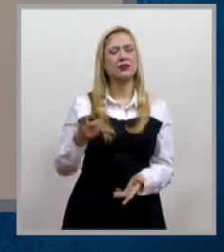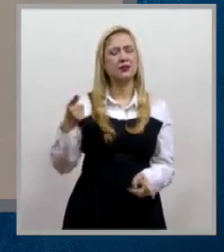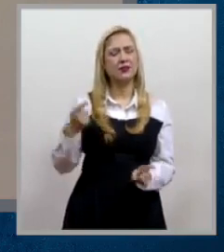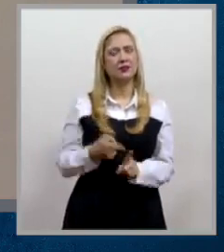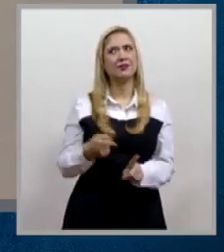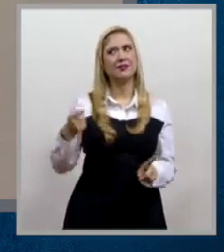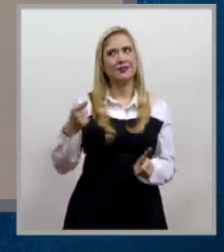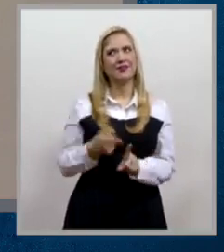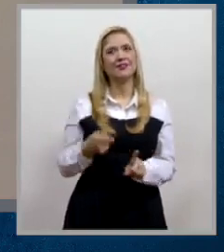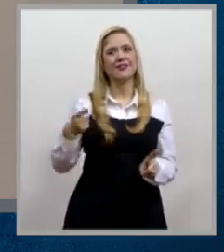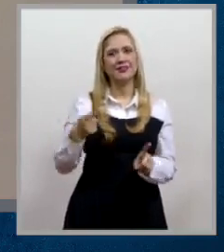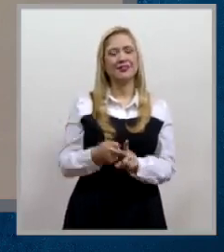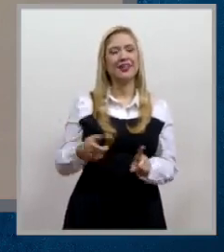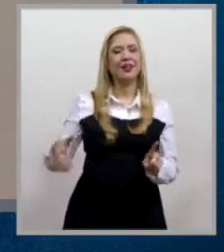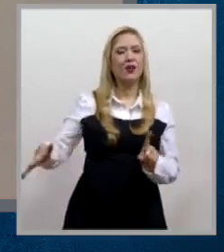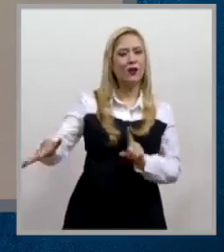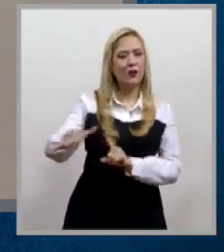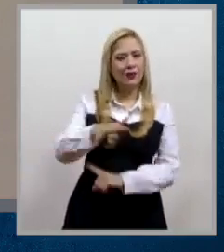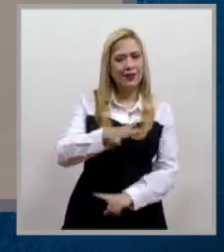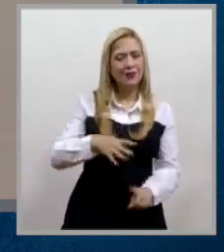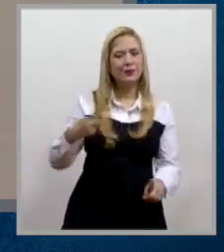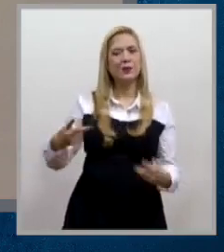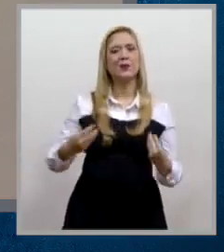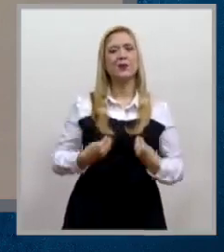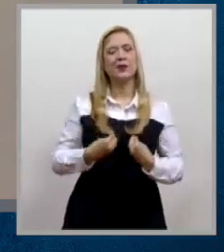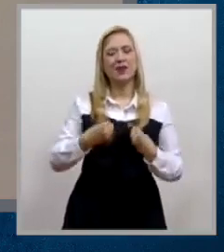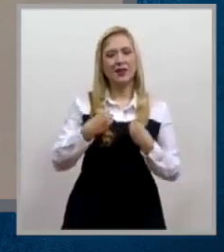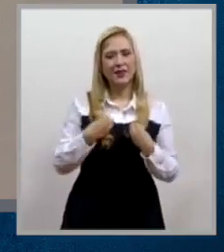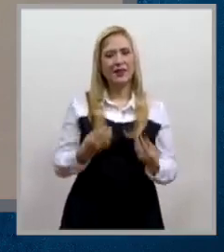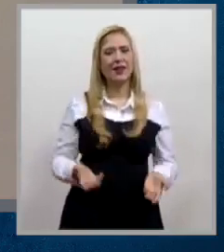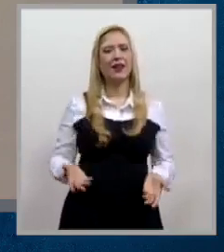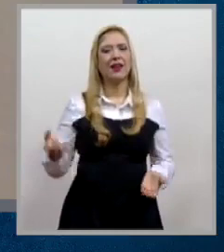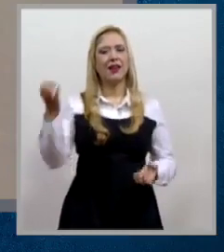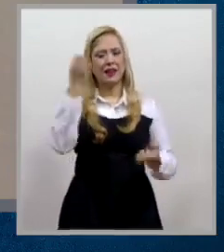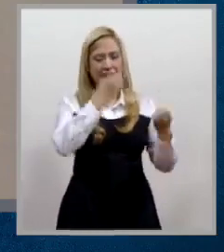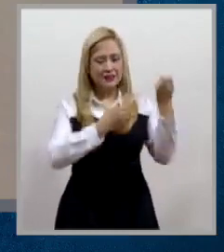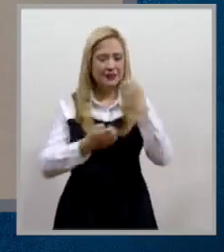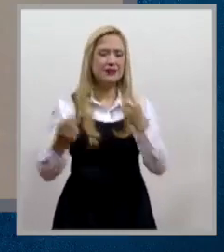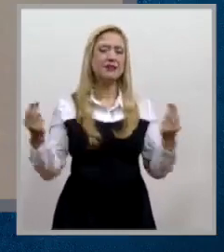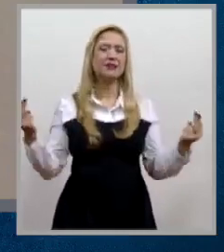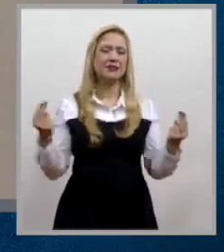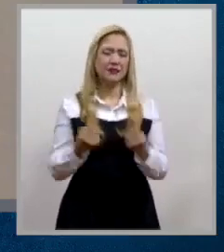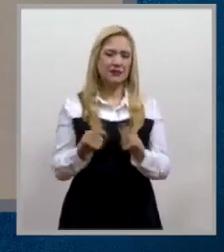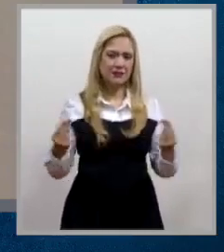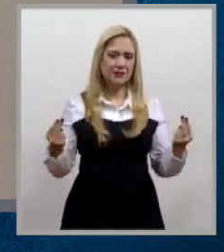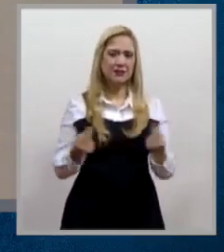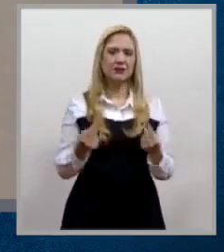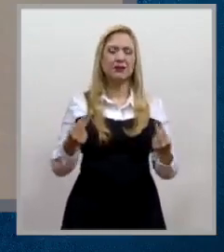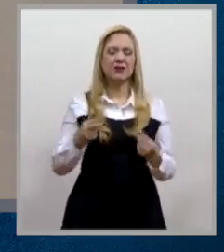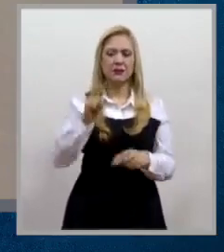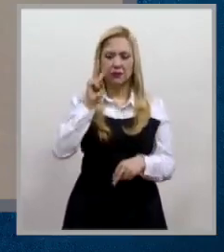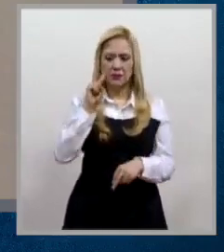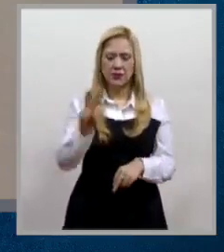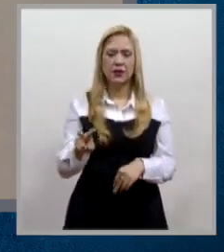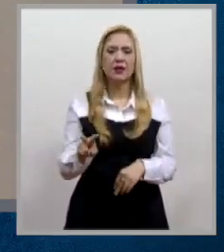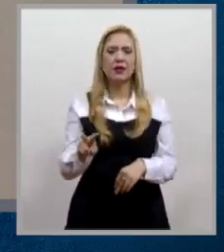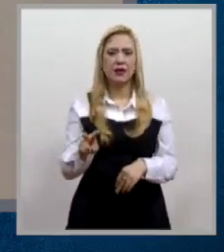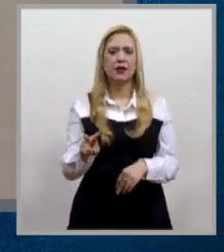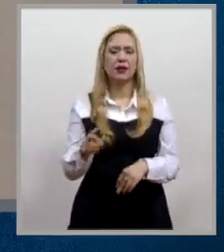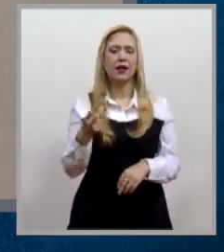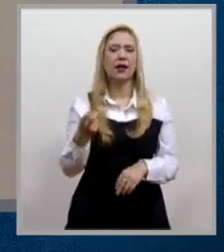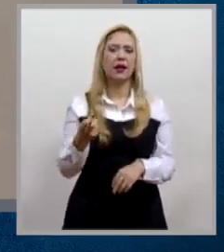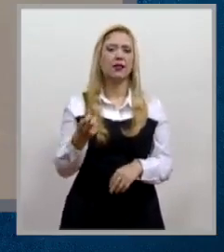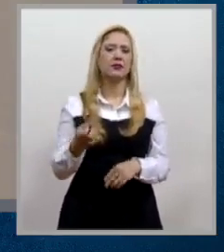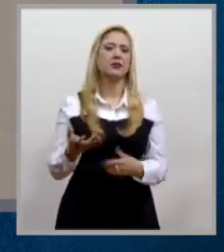esto del contexto y de la necesidad de hacer análisis y justo me das como la posibilidad de extender